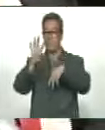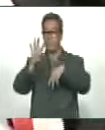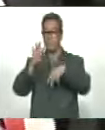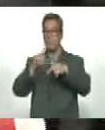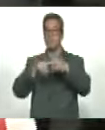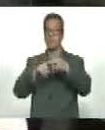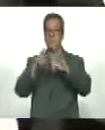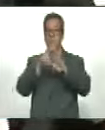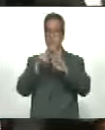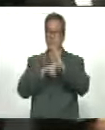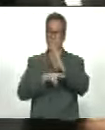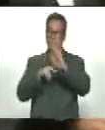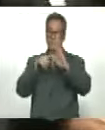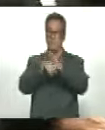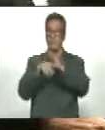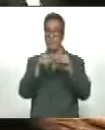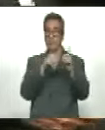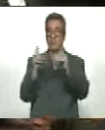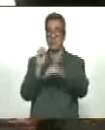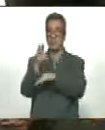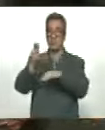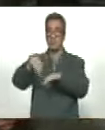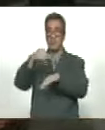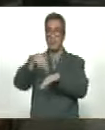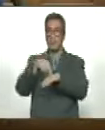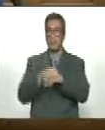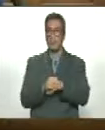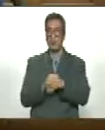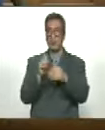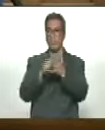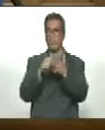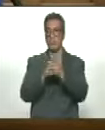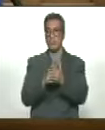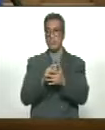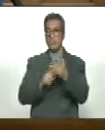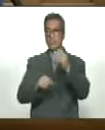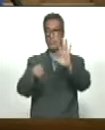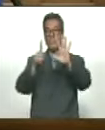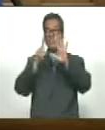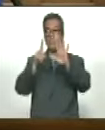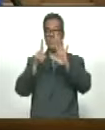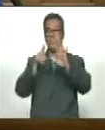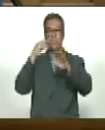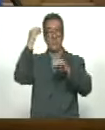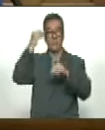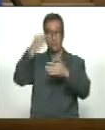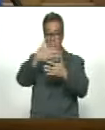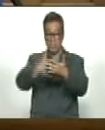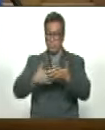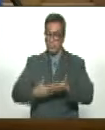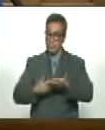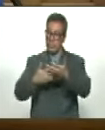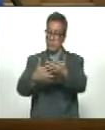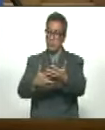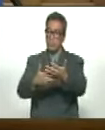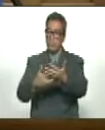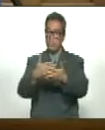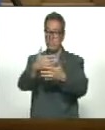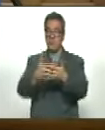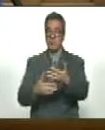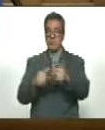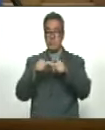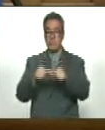del Reglamento Interior y de Debates de la Asamblea Nacional. Punto número 6. Considerar el informe presentado por la